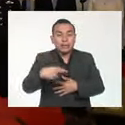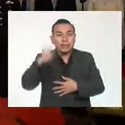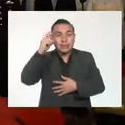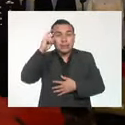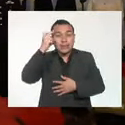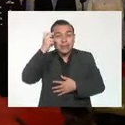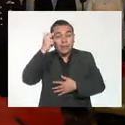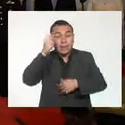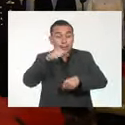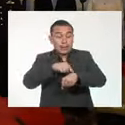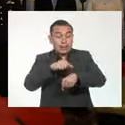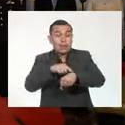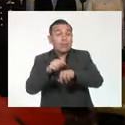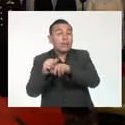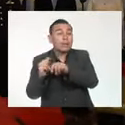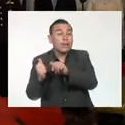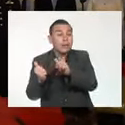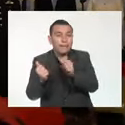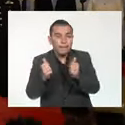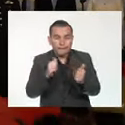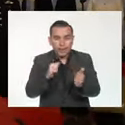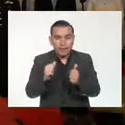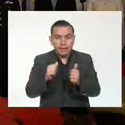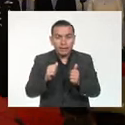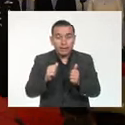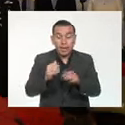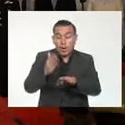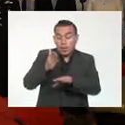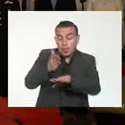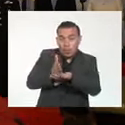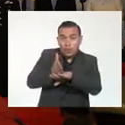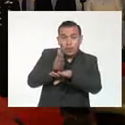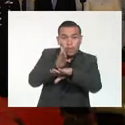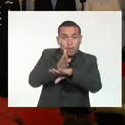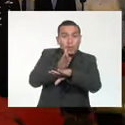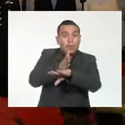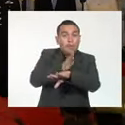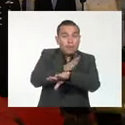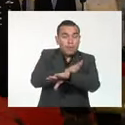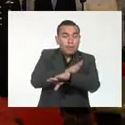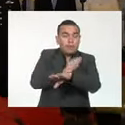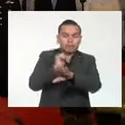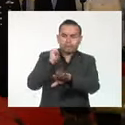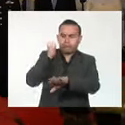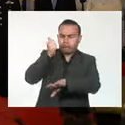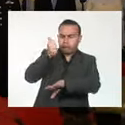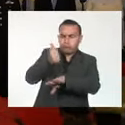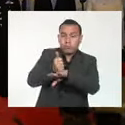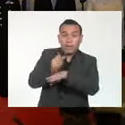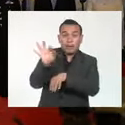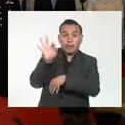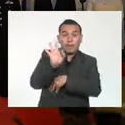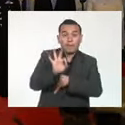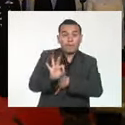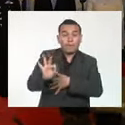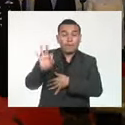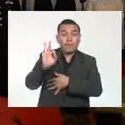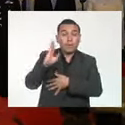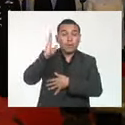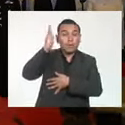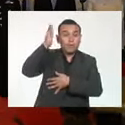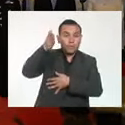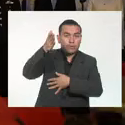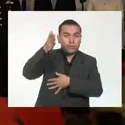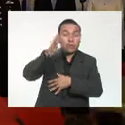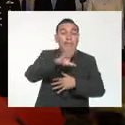llevan tiempo. No son inmediatos, se hacen paso a paso. Nuestro país